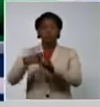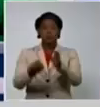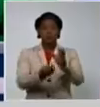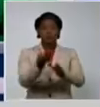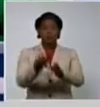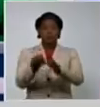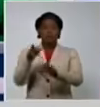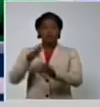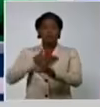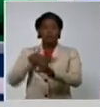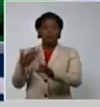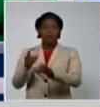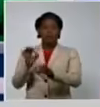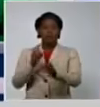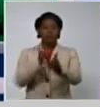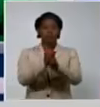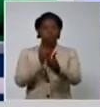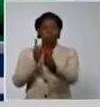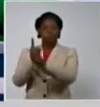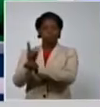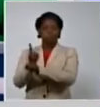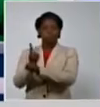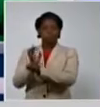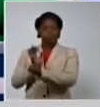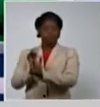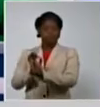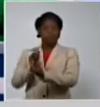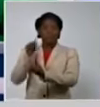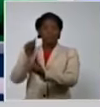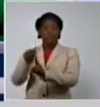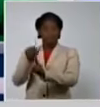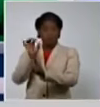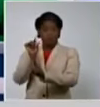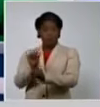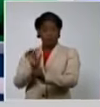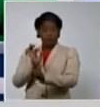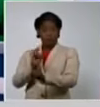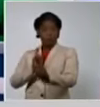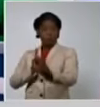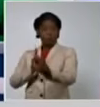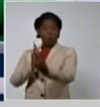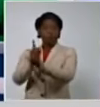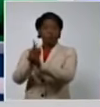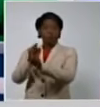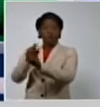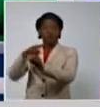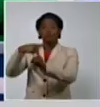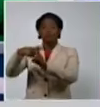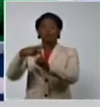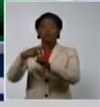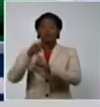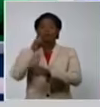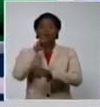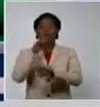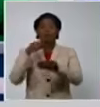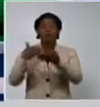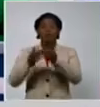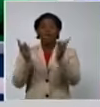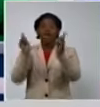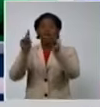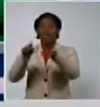contactos. Por lo tanto, ese contacto de caso positivo, excepto La